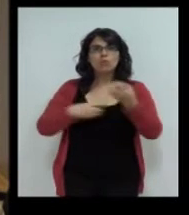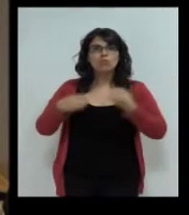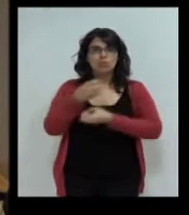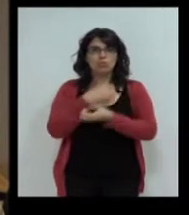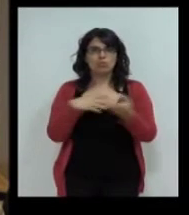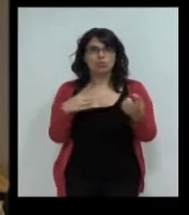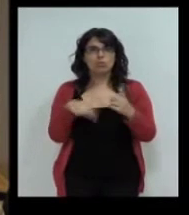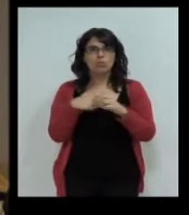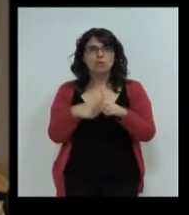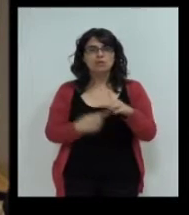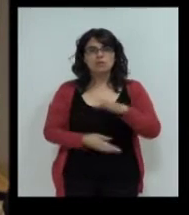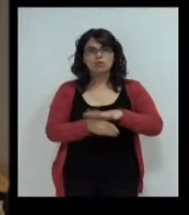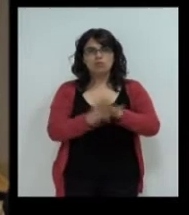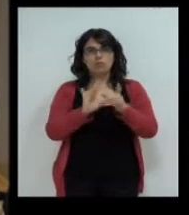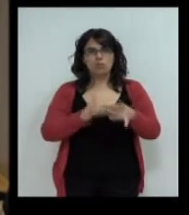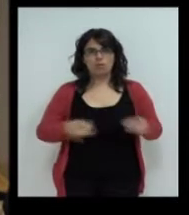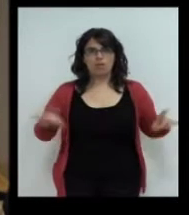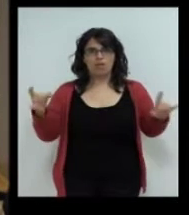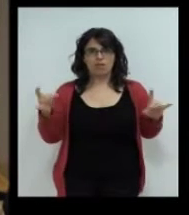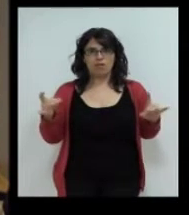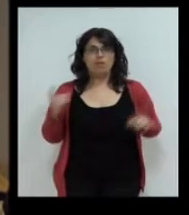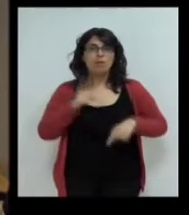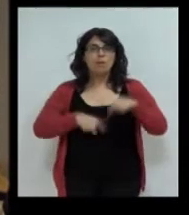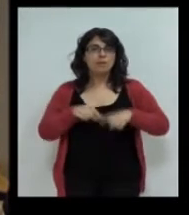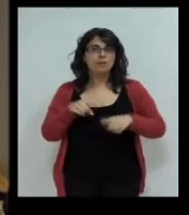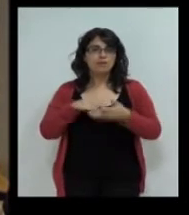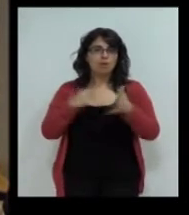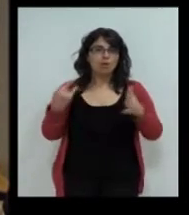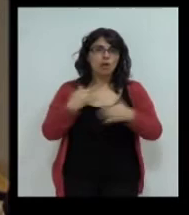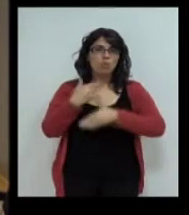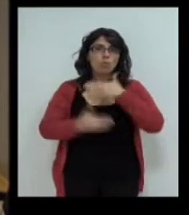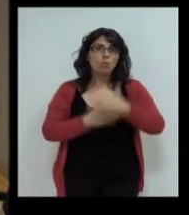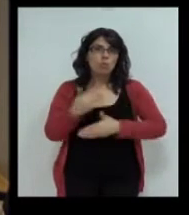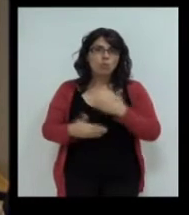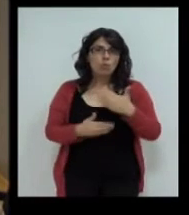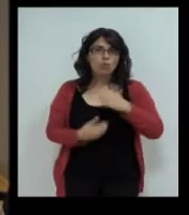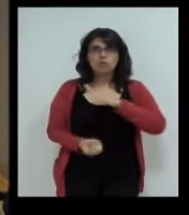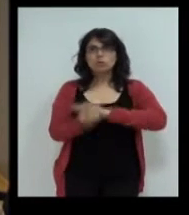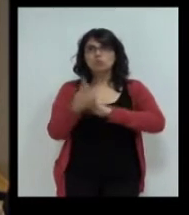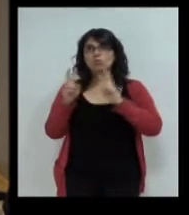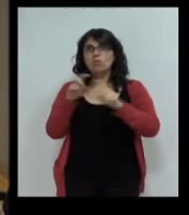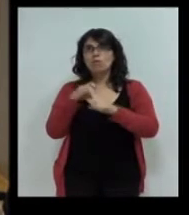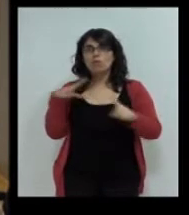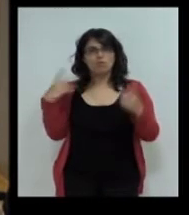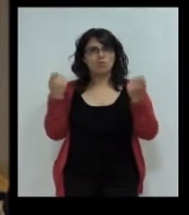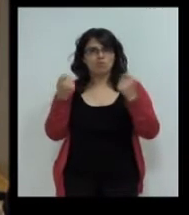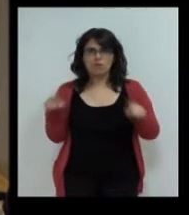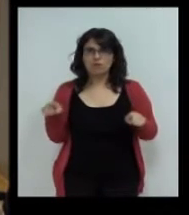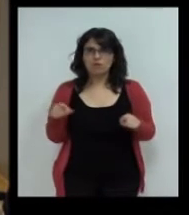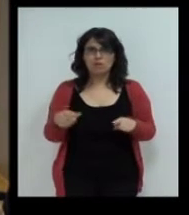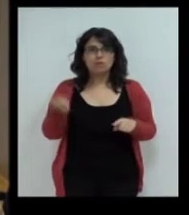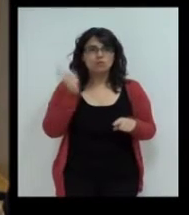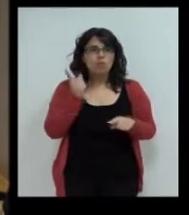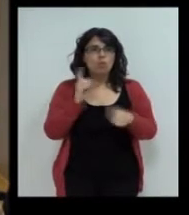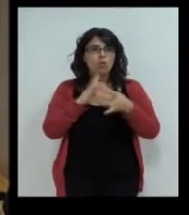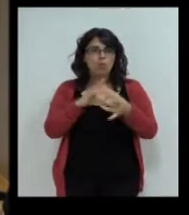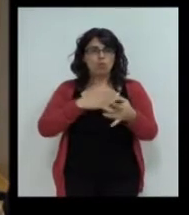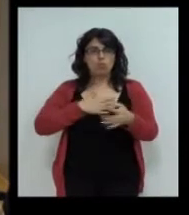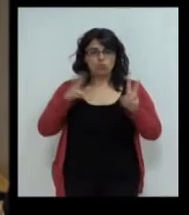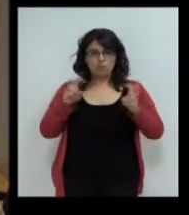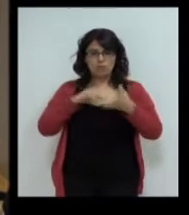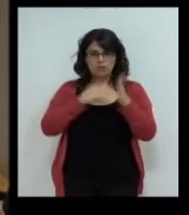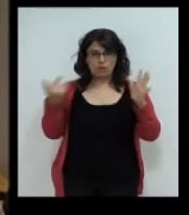además dan continuidad en el tiempo. Conforme evoluciona la tecnología, no tienes que constituir un nuevo foro. Lo único que tienes es que meter las